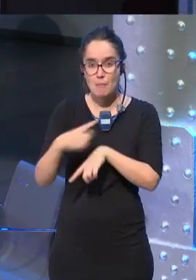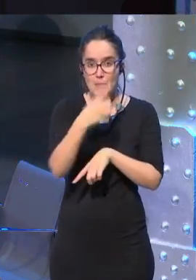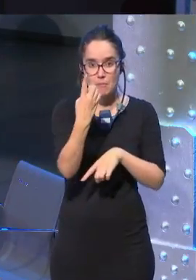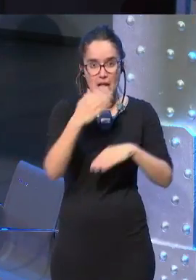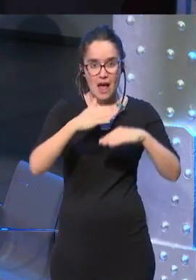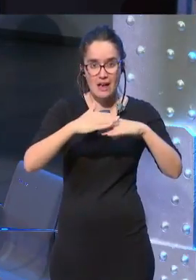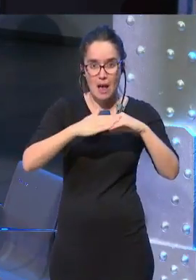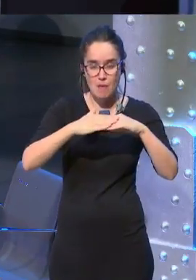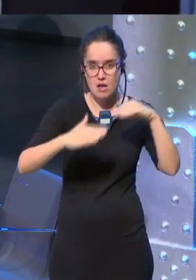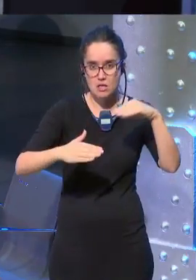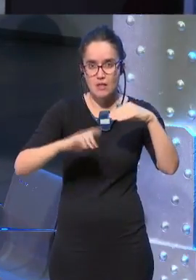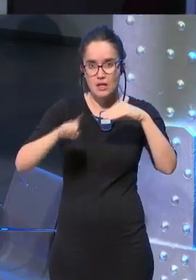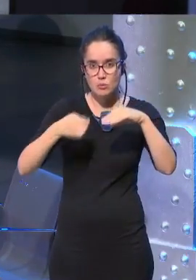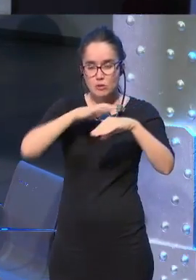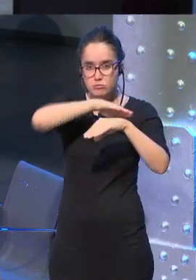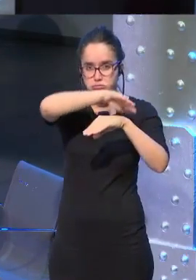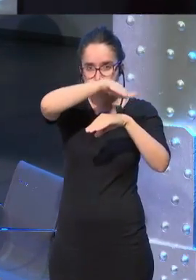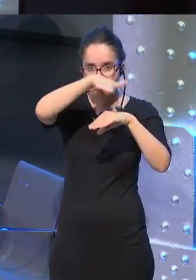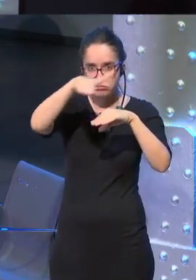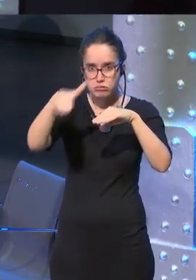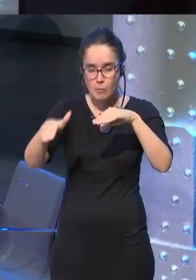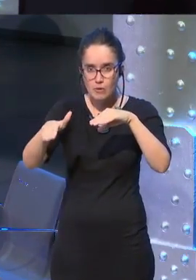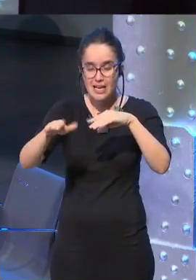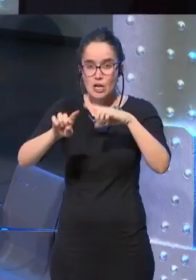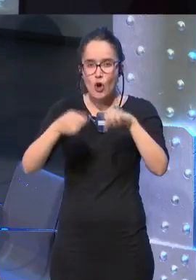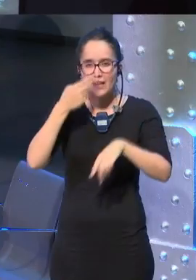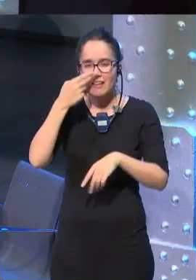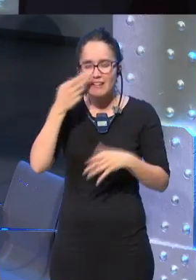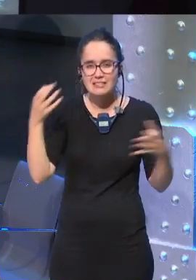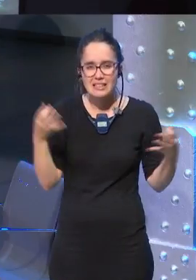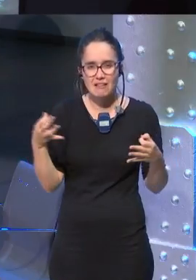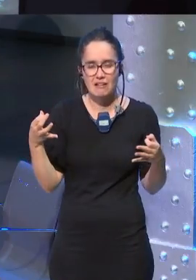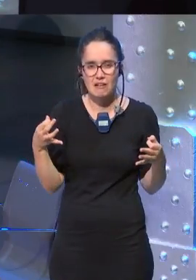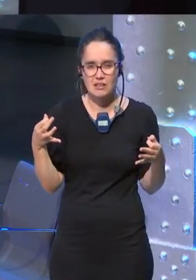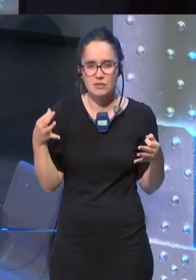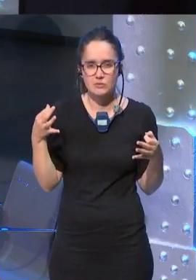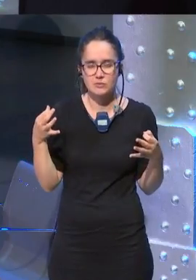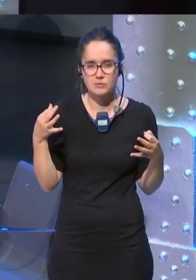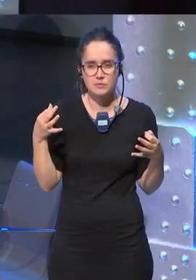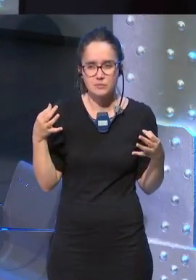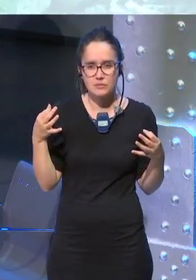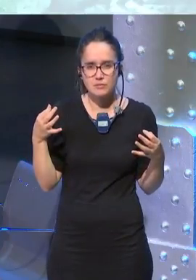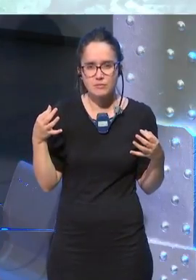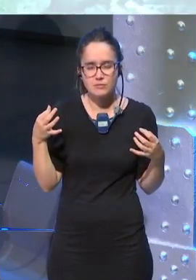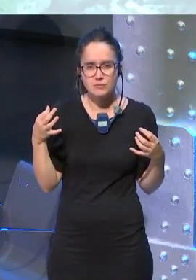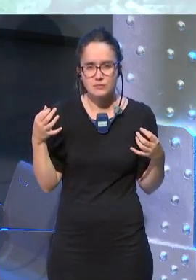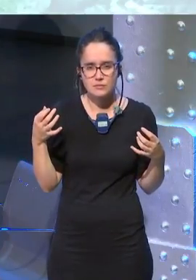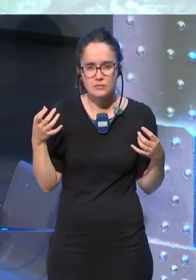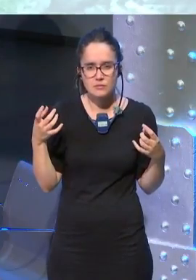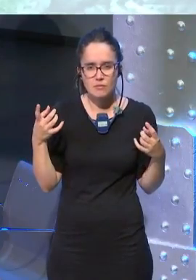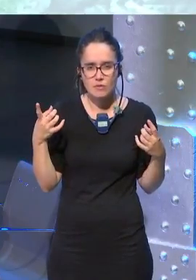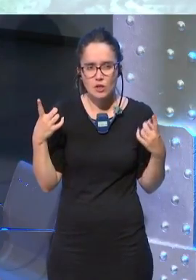capa, después va a haber un revestimiento superior y lo interesante aquí es que no se necesita